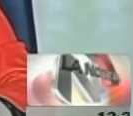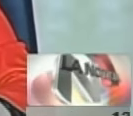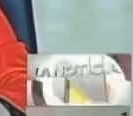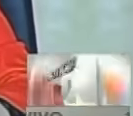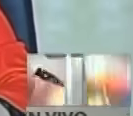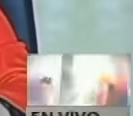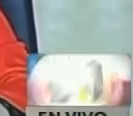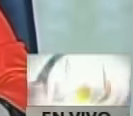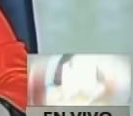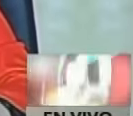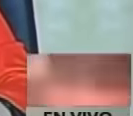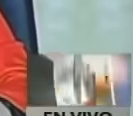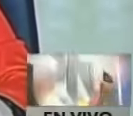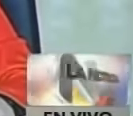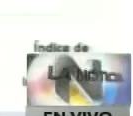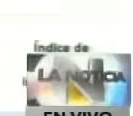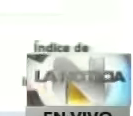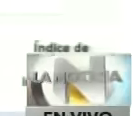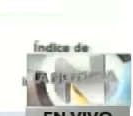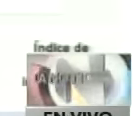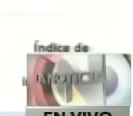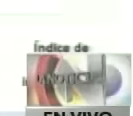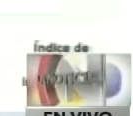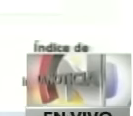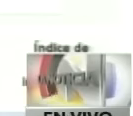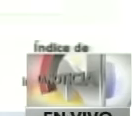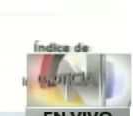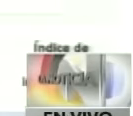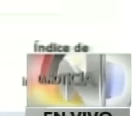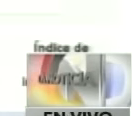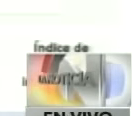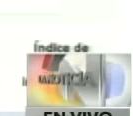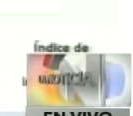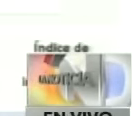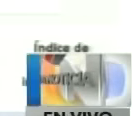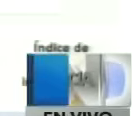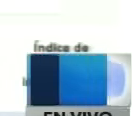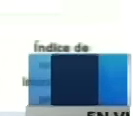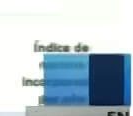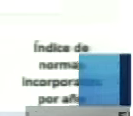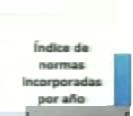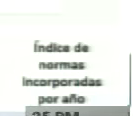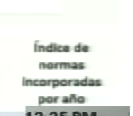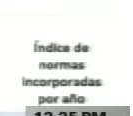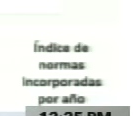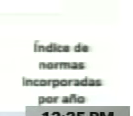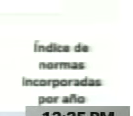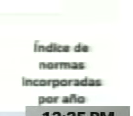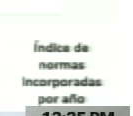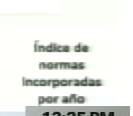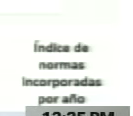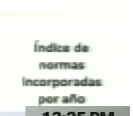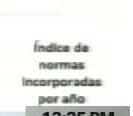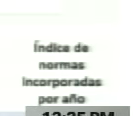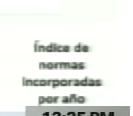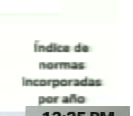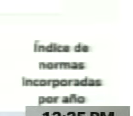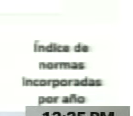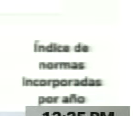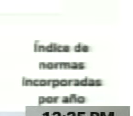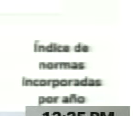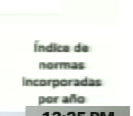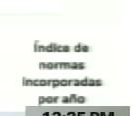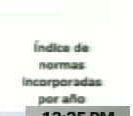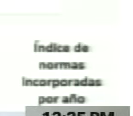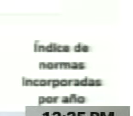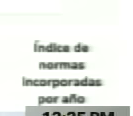Venezuela, desde el pueblo venezolano. Cuando comparamos Brasil, el índice de efectividad